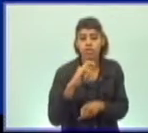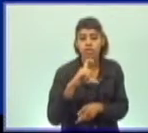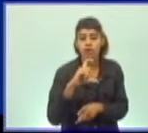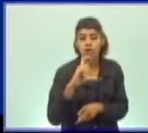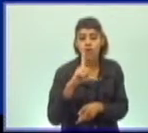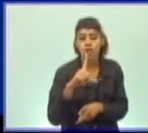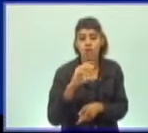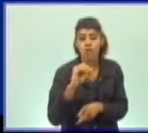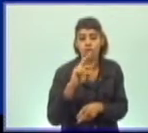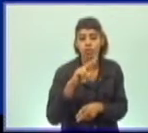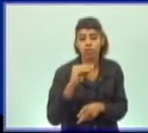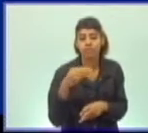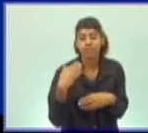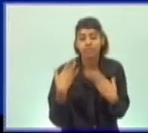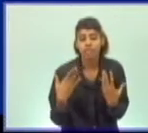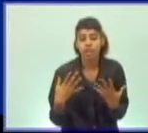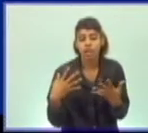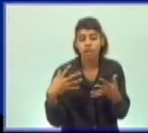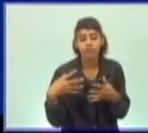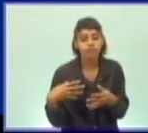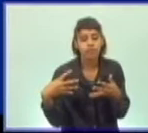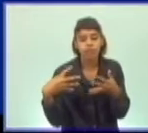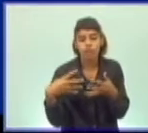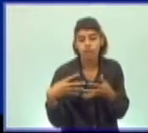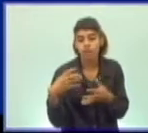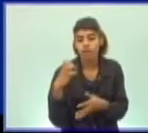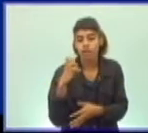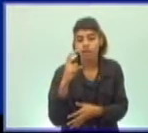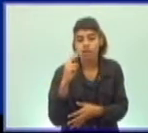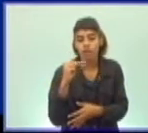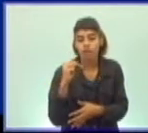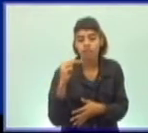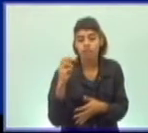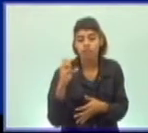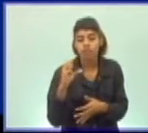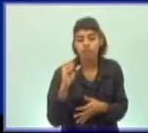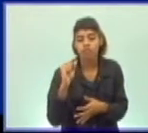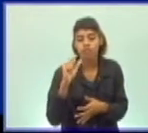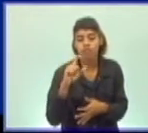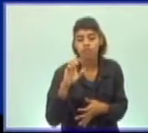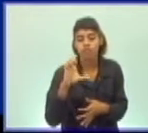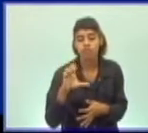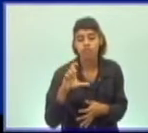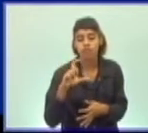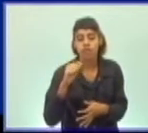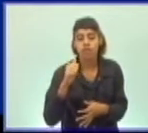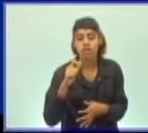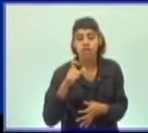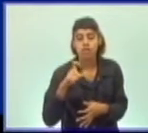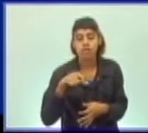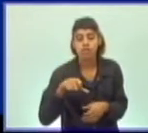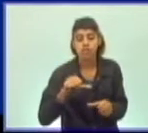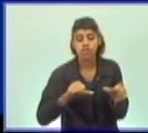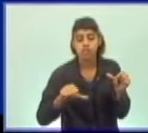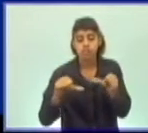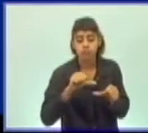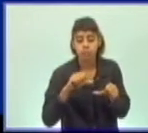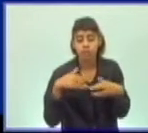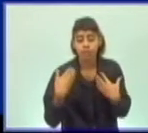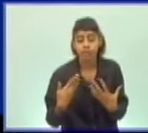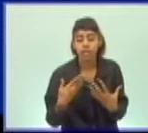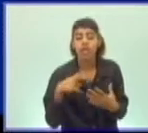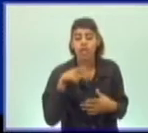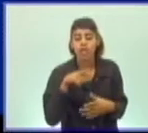¿qué enlace químico presentan los átomos que forman a esta sustancia? Es una sustancia molecular, una sustancia que